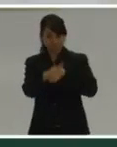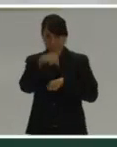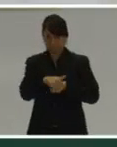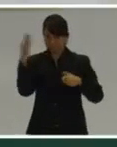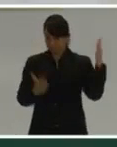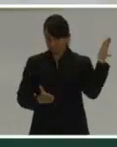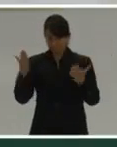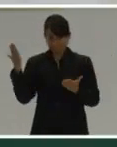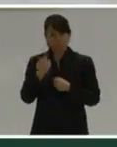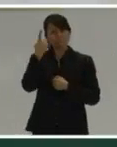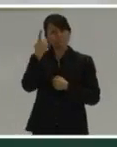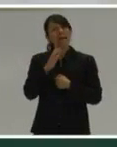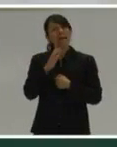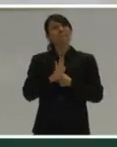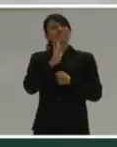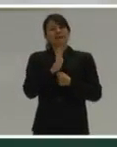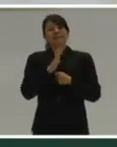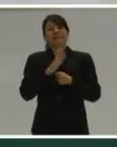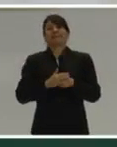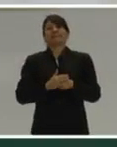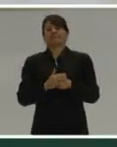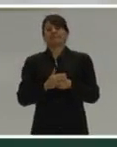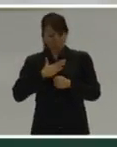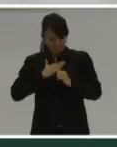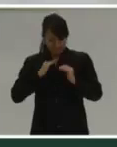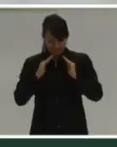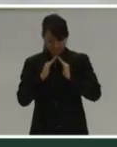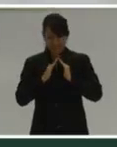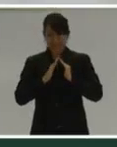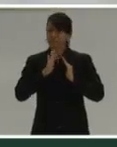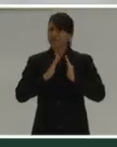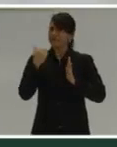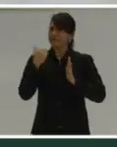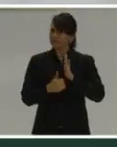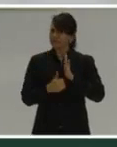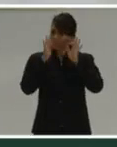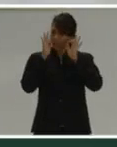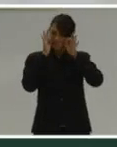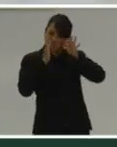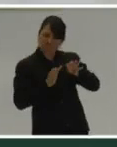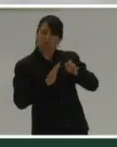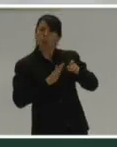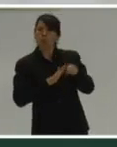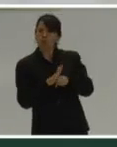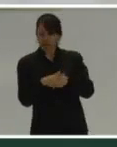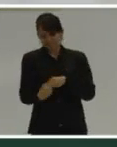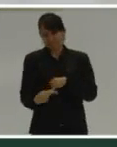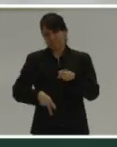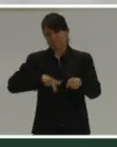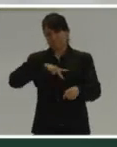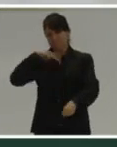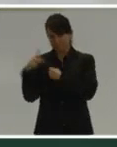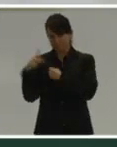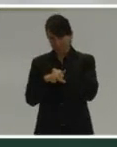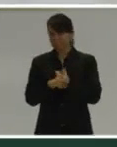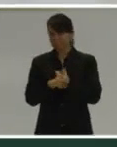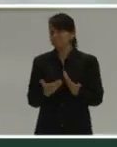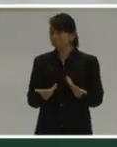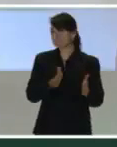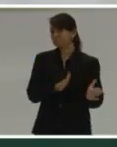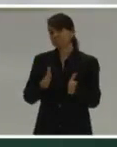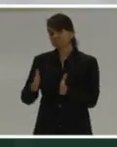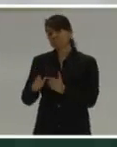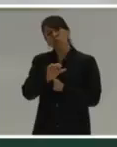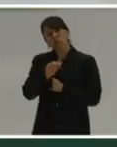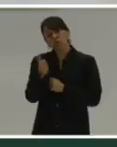decir, a mirar a nuestra nación pluricultural. Ahora, es verdad también que tenemos